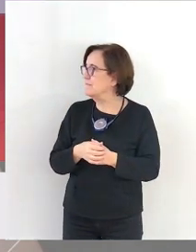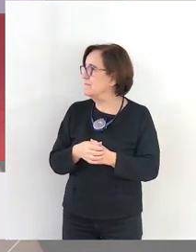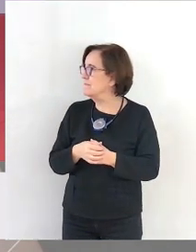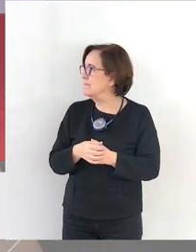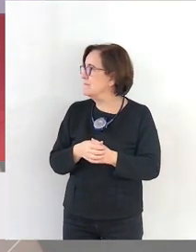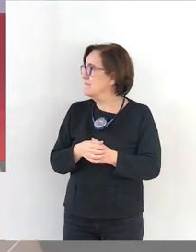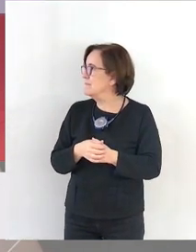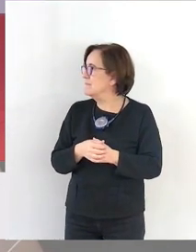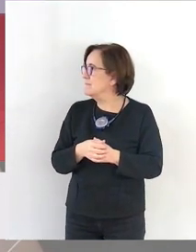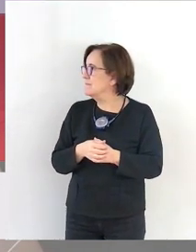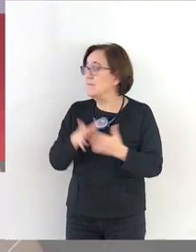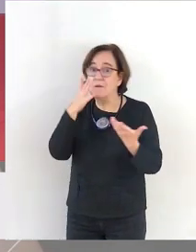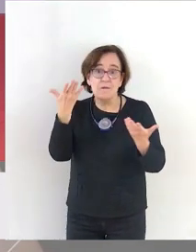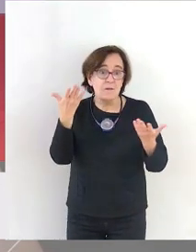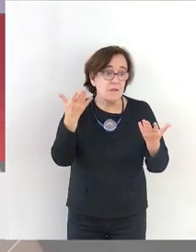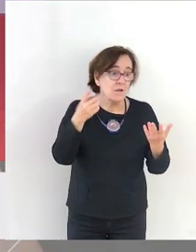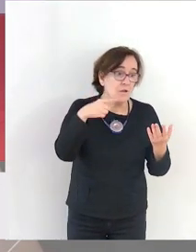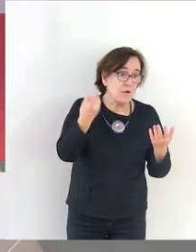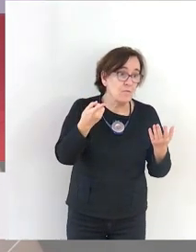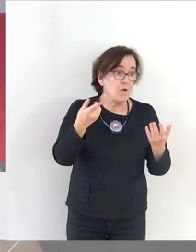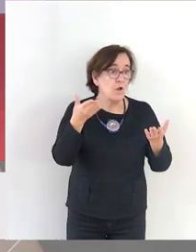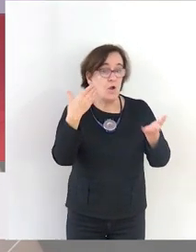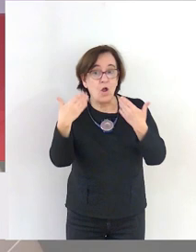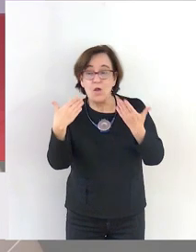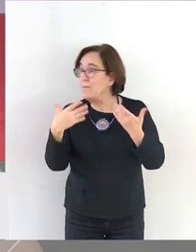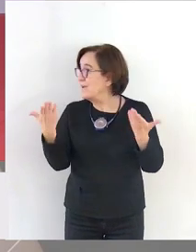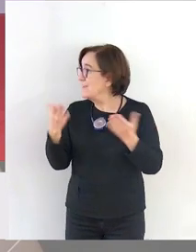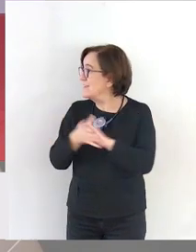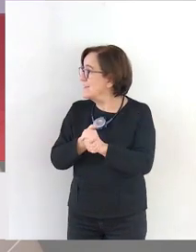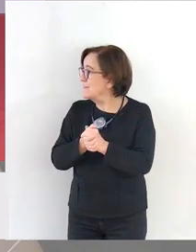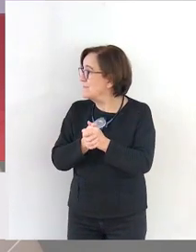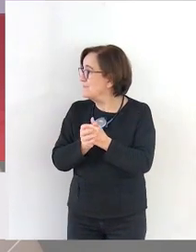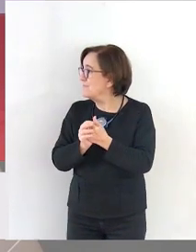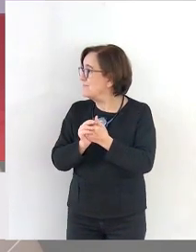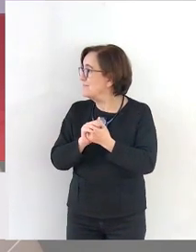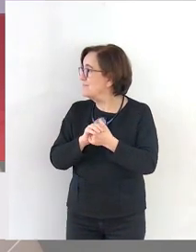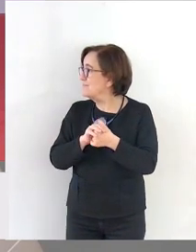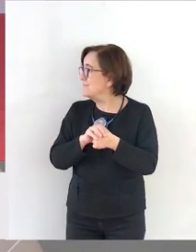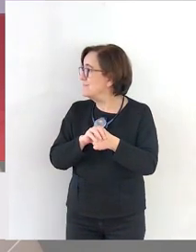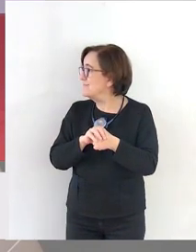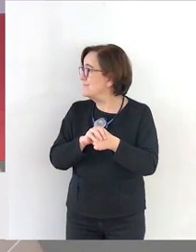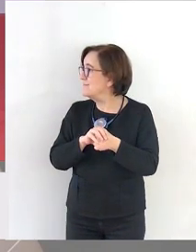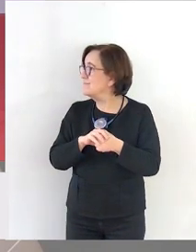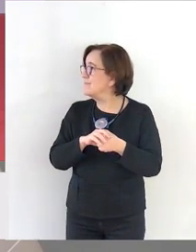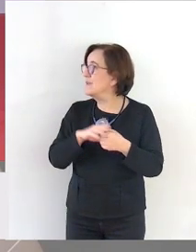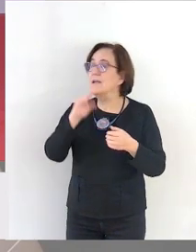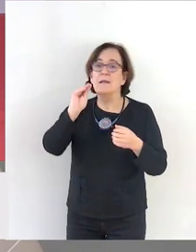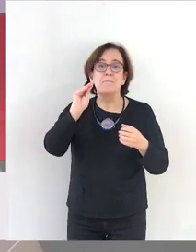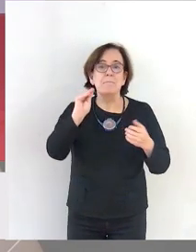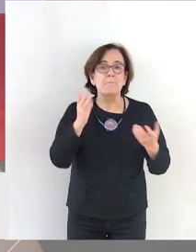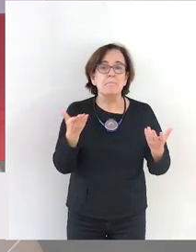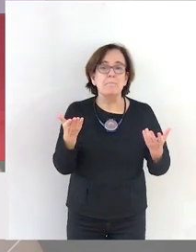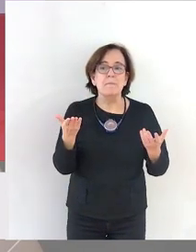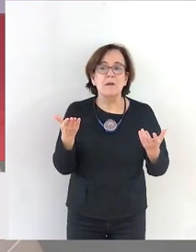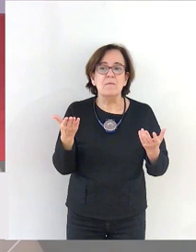buscando y en realidad es otro hilo de conversación también no Mi pregunta es